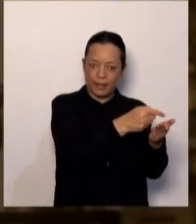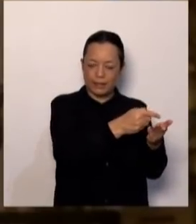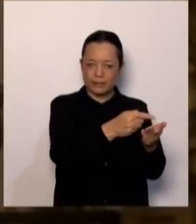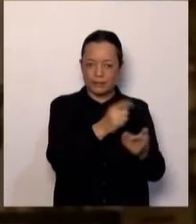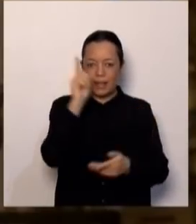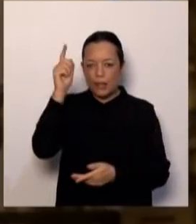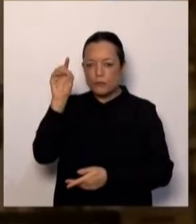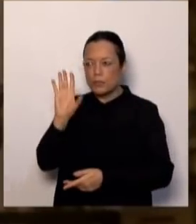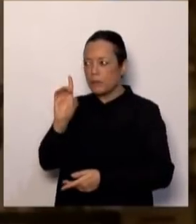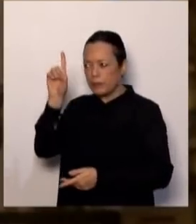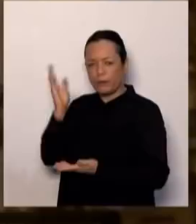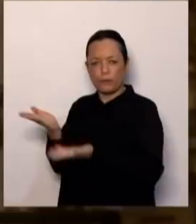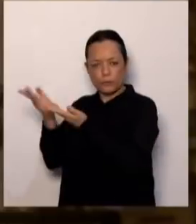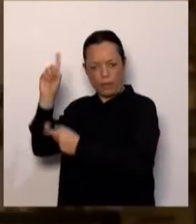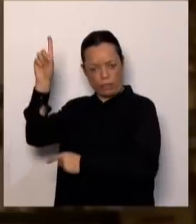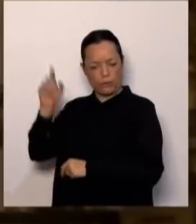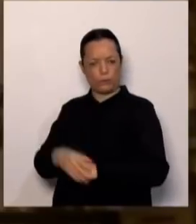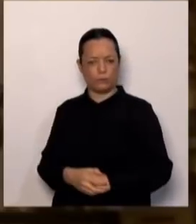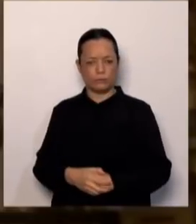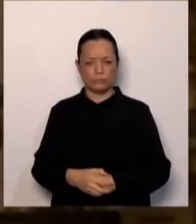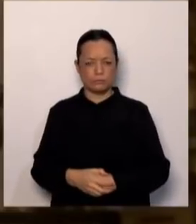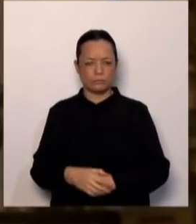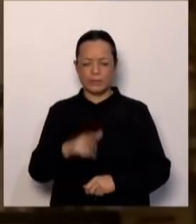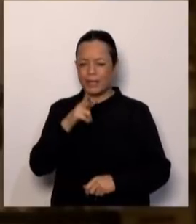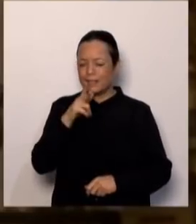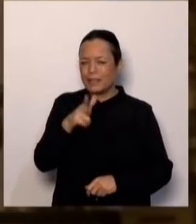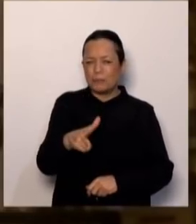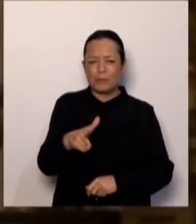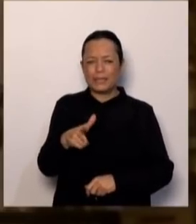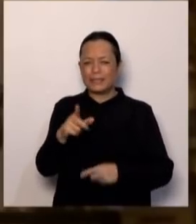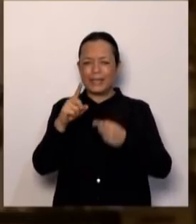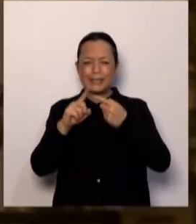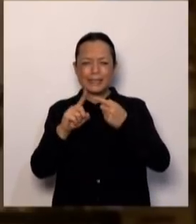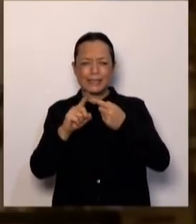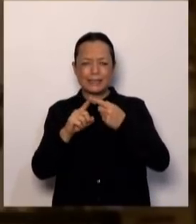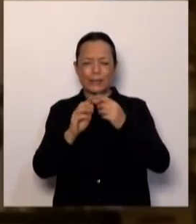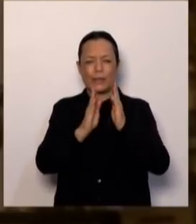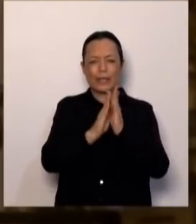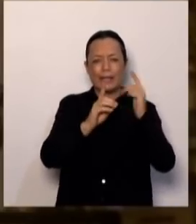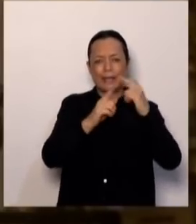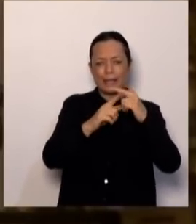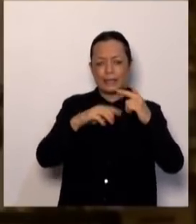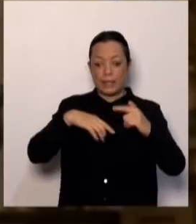Esto ha traído, esta respuesta, miles de páginas sobre la relación Iglesia y Estado.